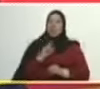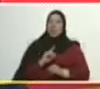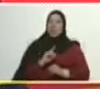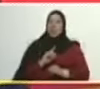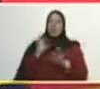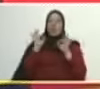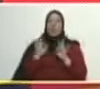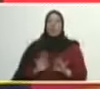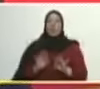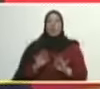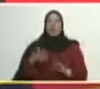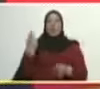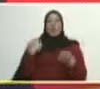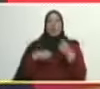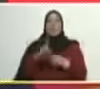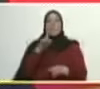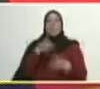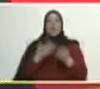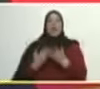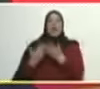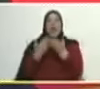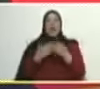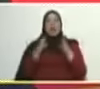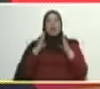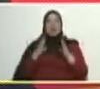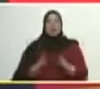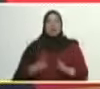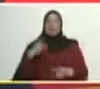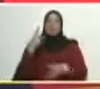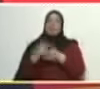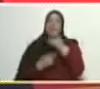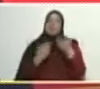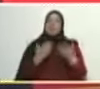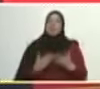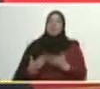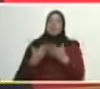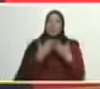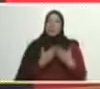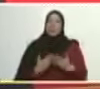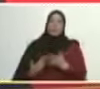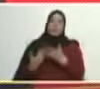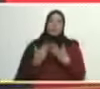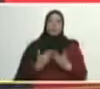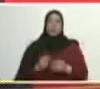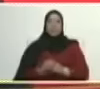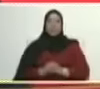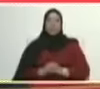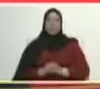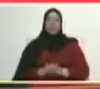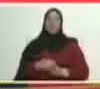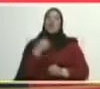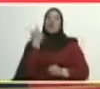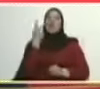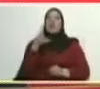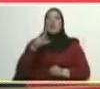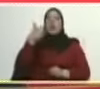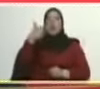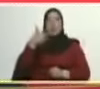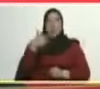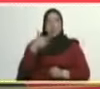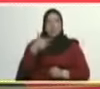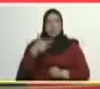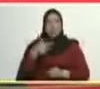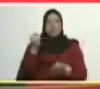ofrecer becas de estudio a nivel de pregrado y posgrado para estudiantes palestinos. Tres,